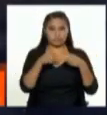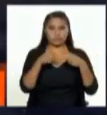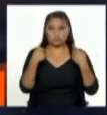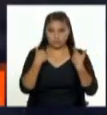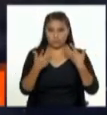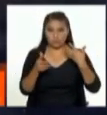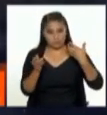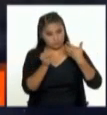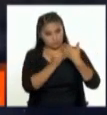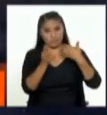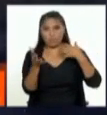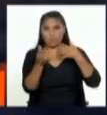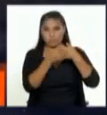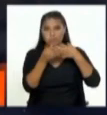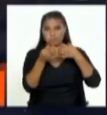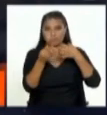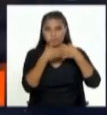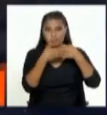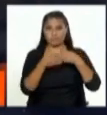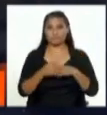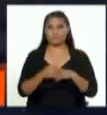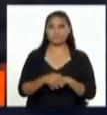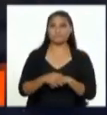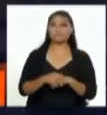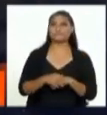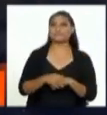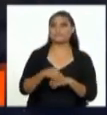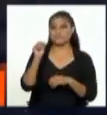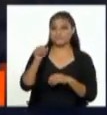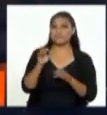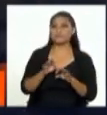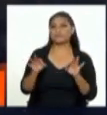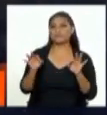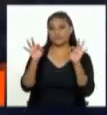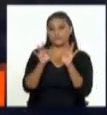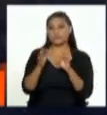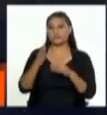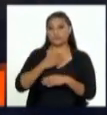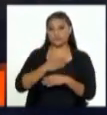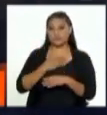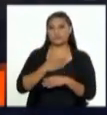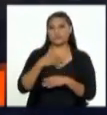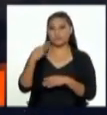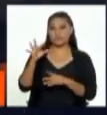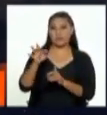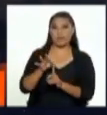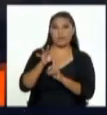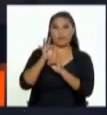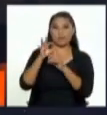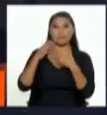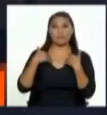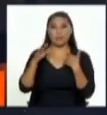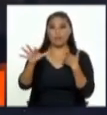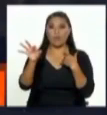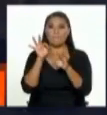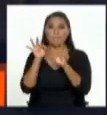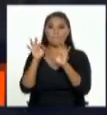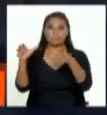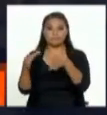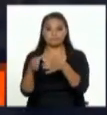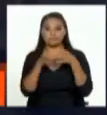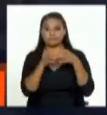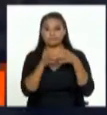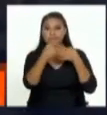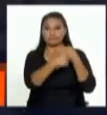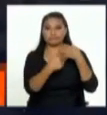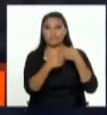debería de llevarlo. Exacto, porque es importante nosotros el de poder elegir, ya sea una fórmula A, fórmula B